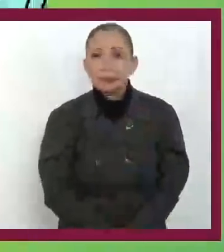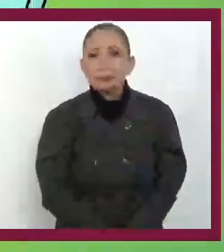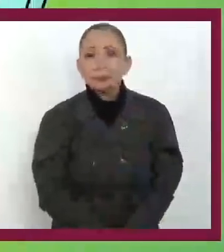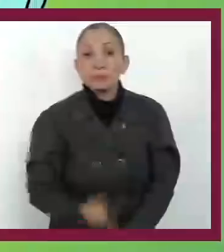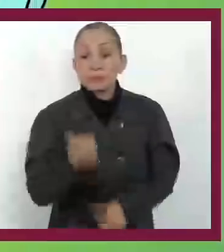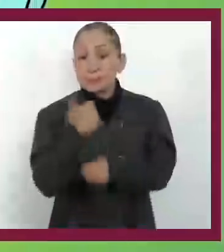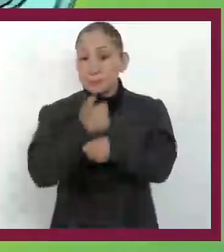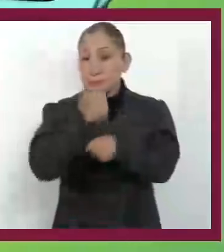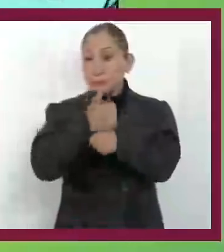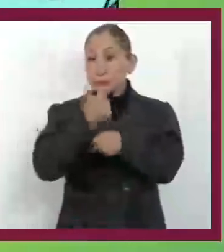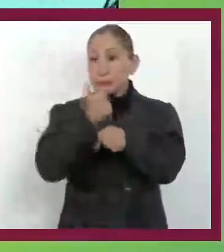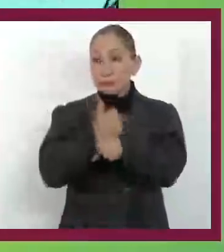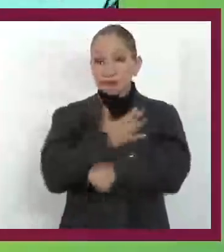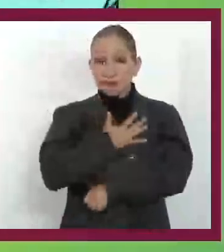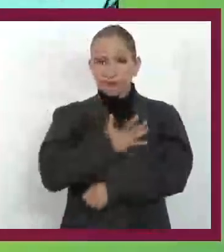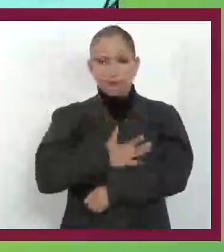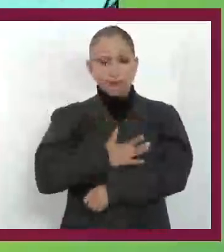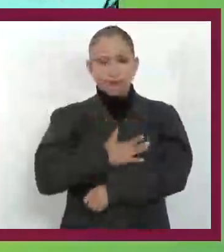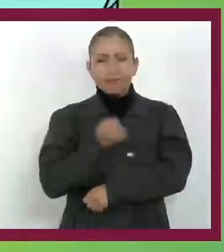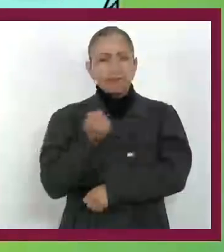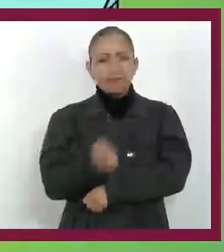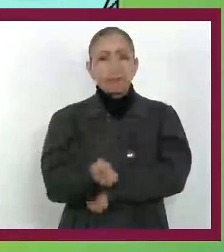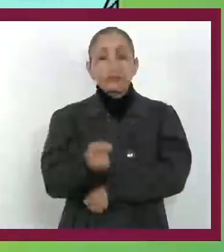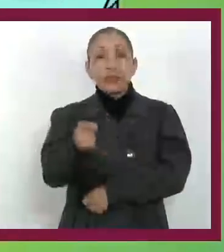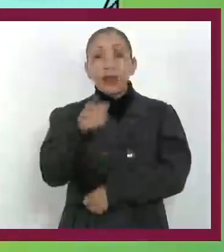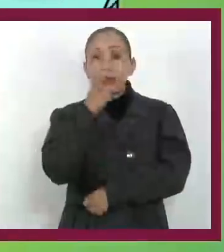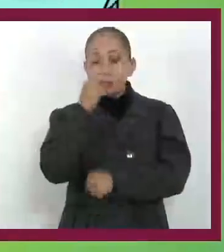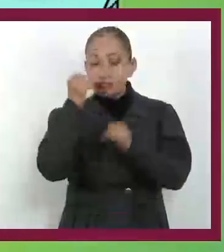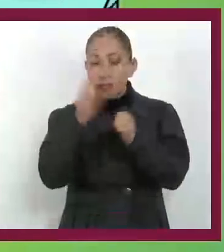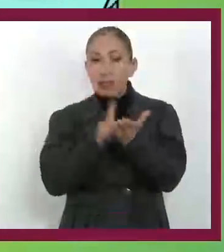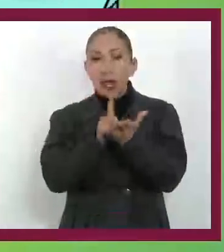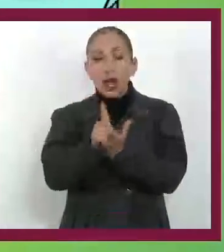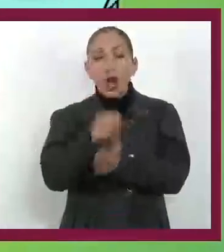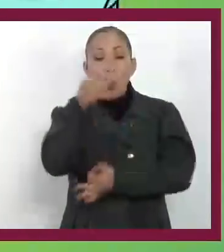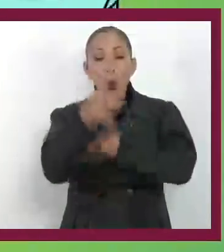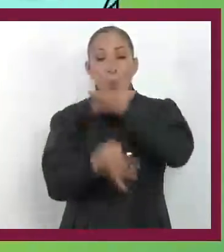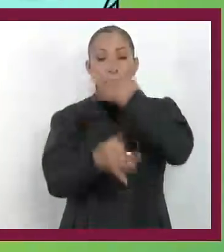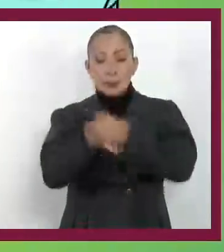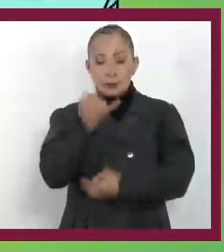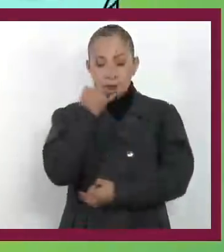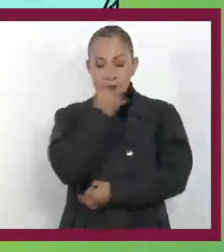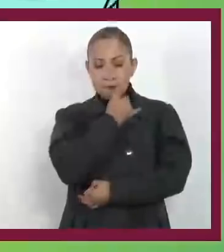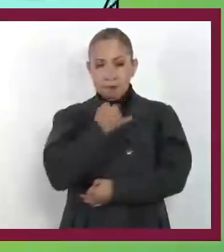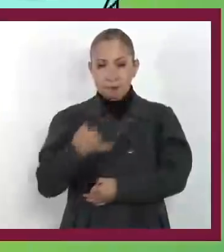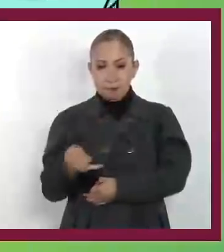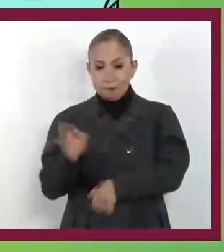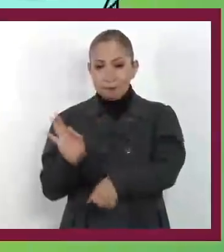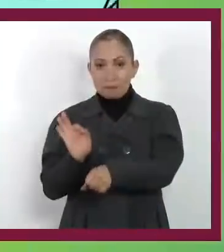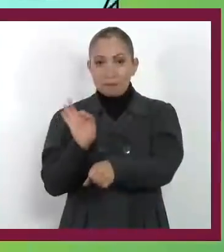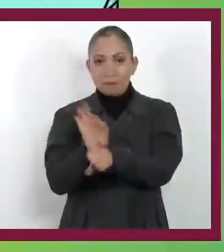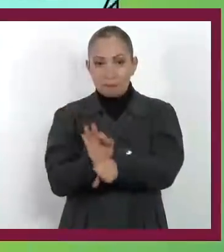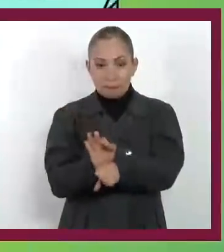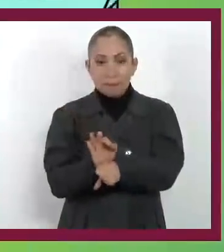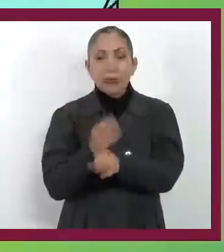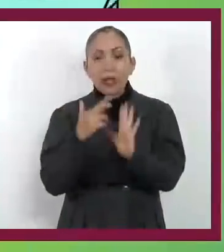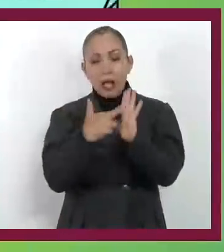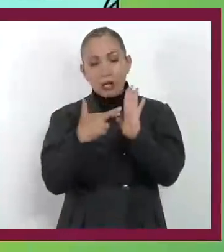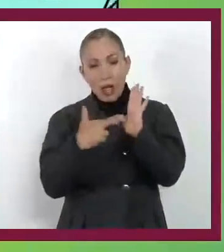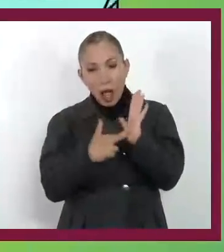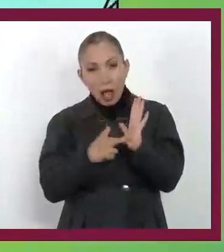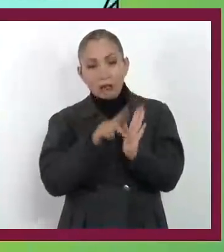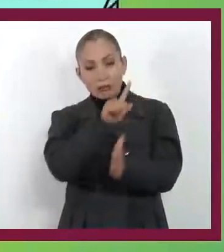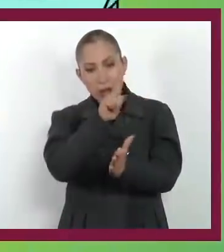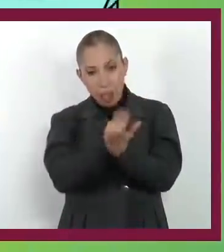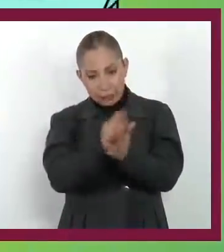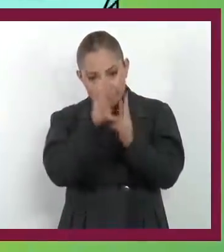el sexto, el de la justicia, reafirma los derechos a un juez imparcial, a la defensa, a los principios de